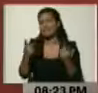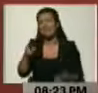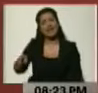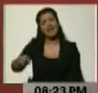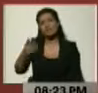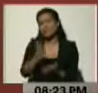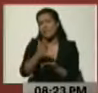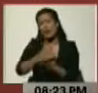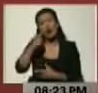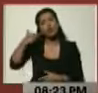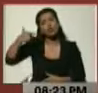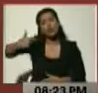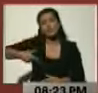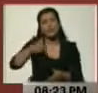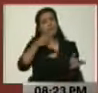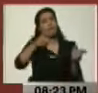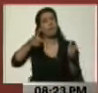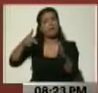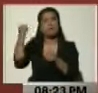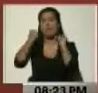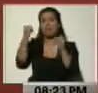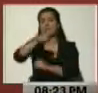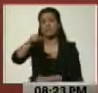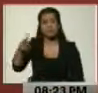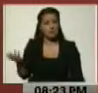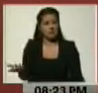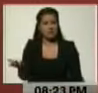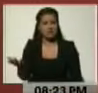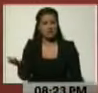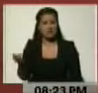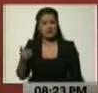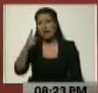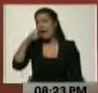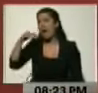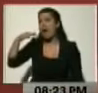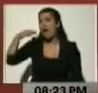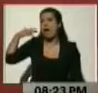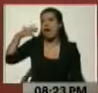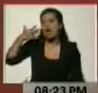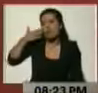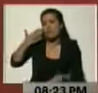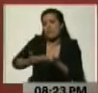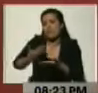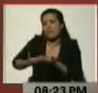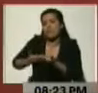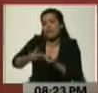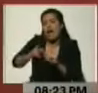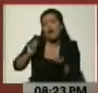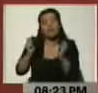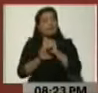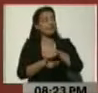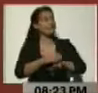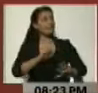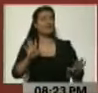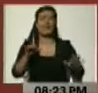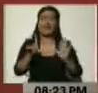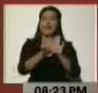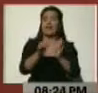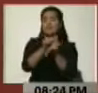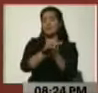asesinos, asesinaron gente, y ahora vienen con su cara bien lavada, habla de ley de amnistía, irresponsables,